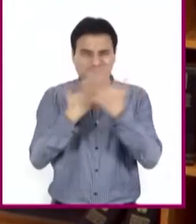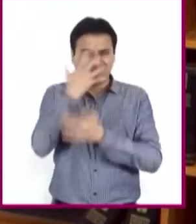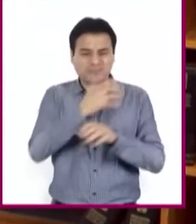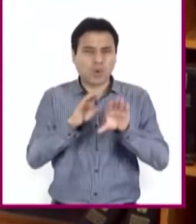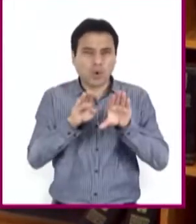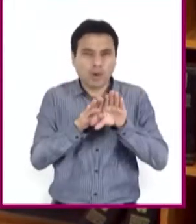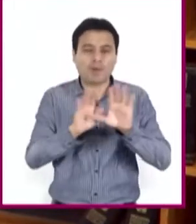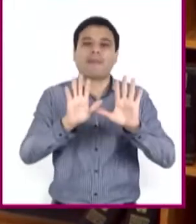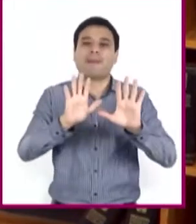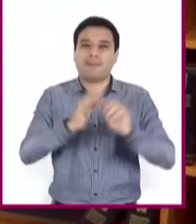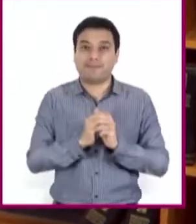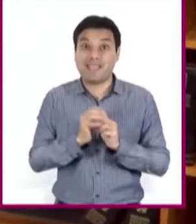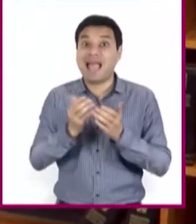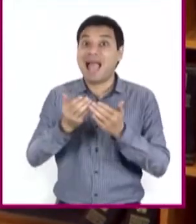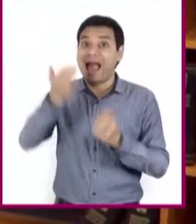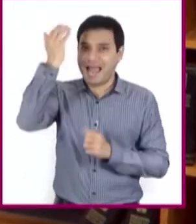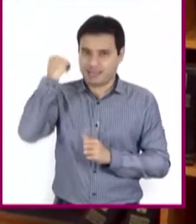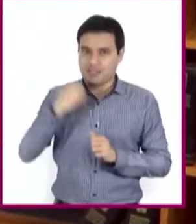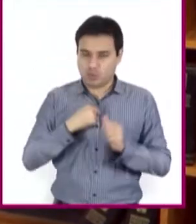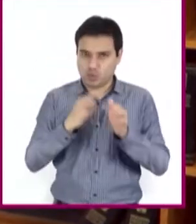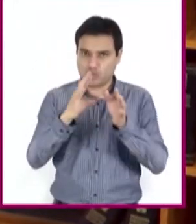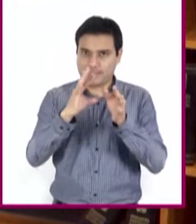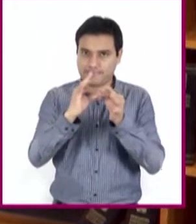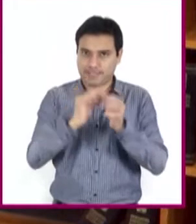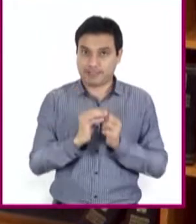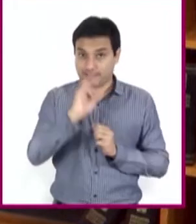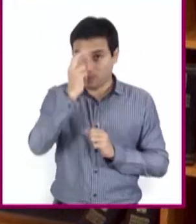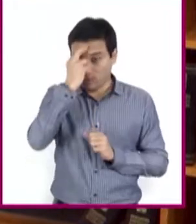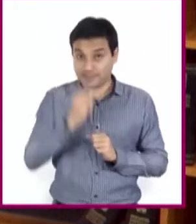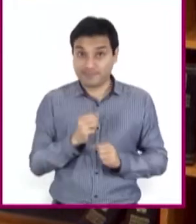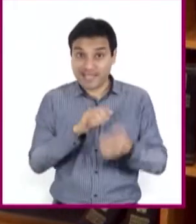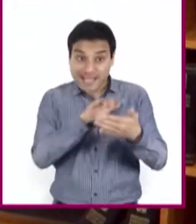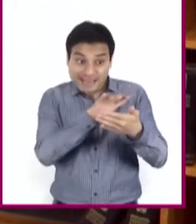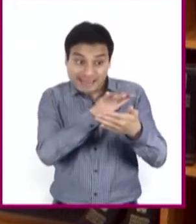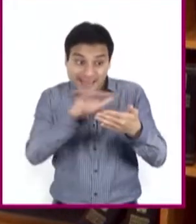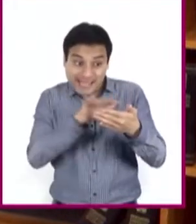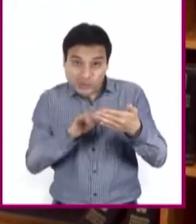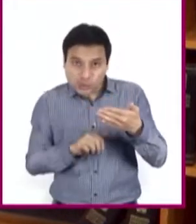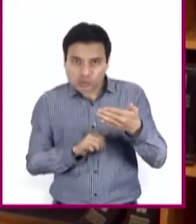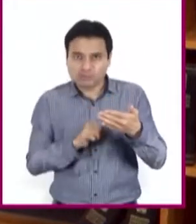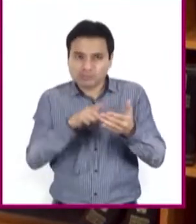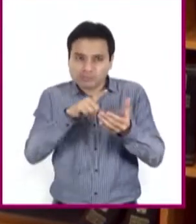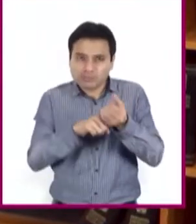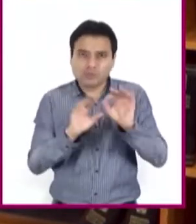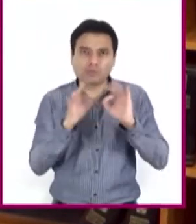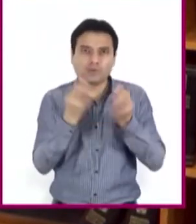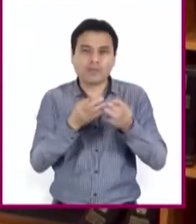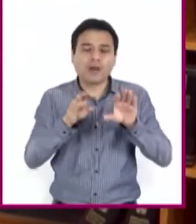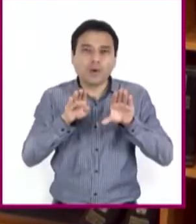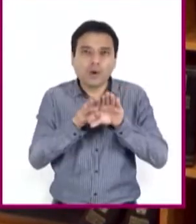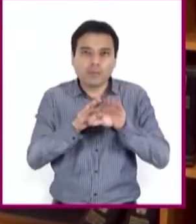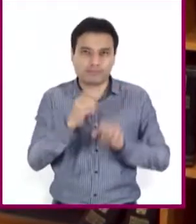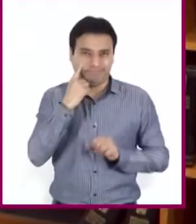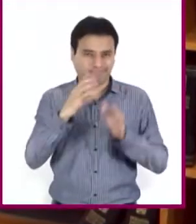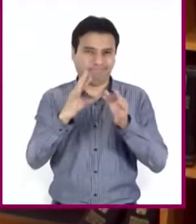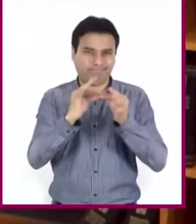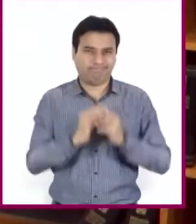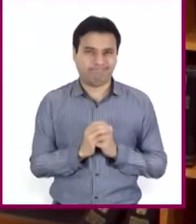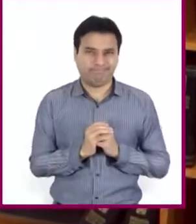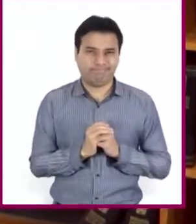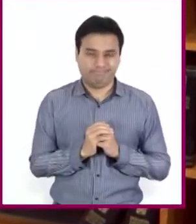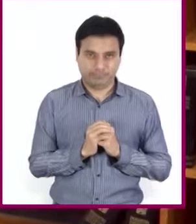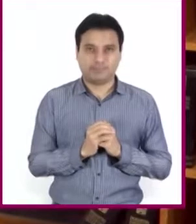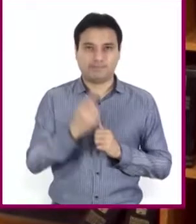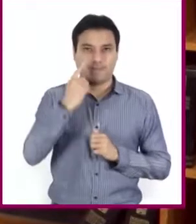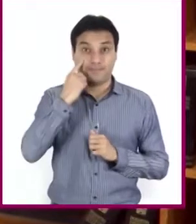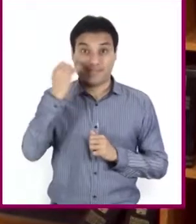lo que hemos visto anteriormente sobre los textos y cómo están conformados. Por ello, y con ayuda de la